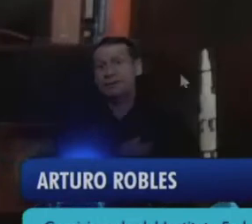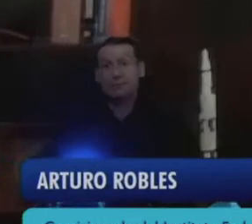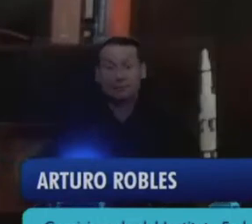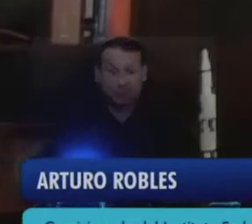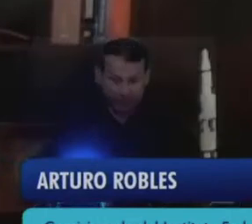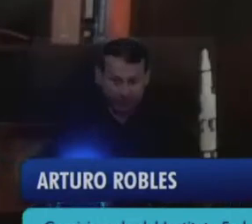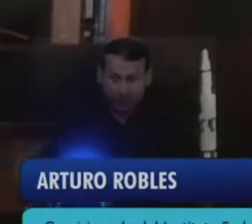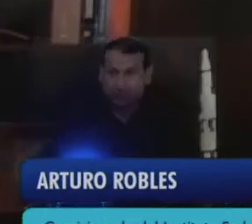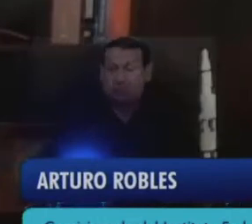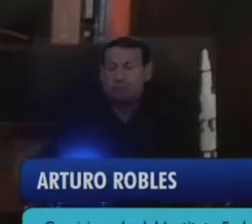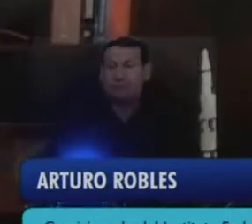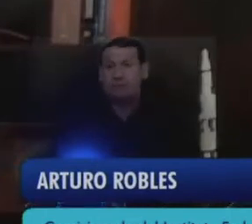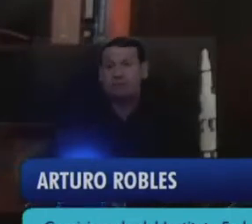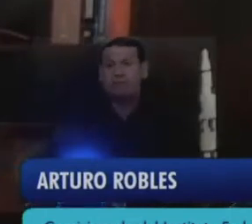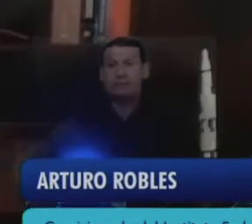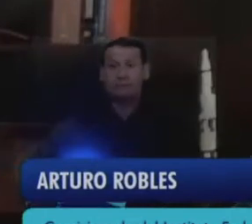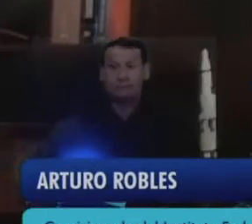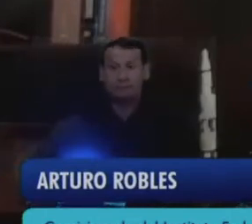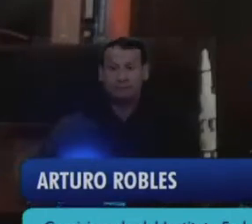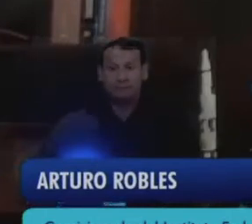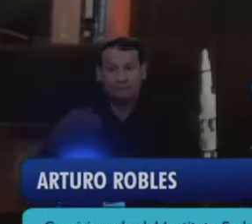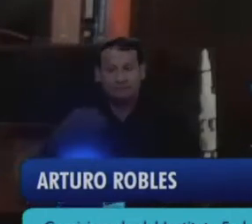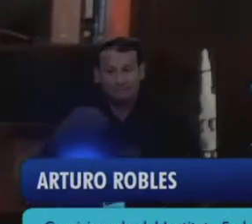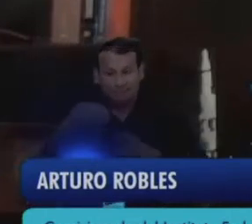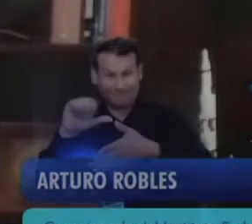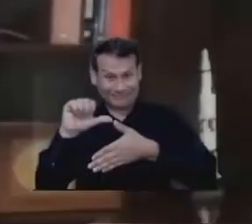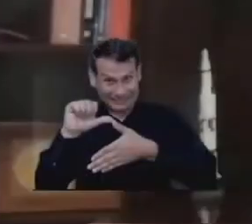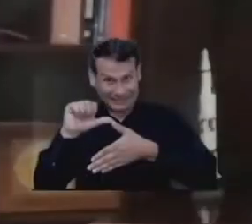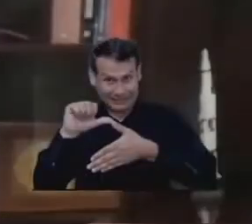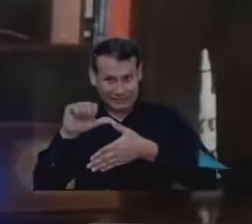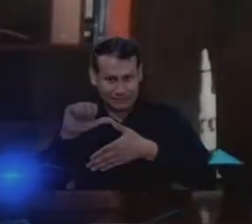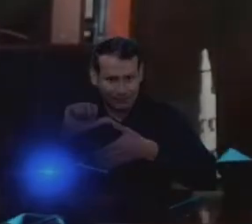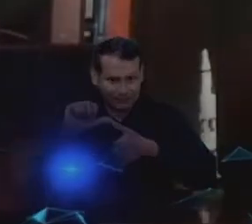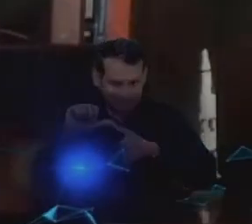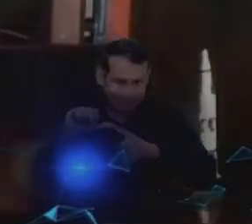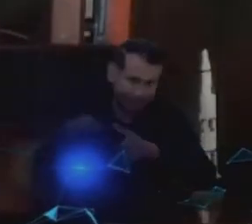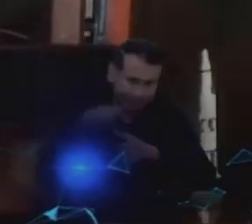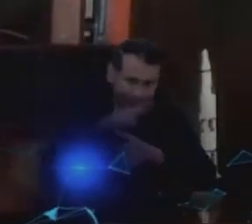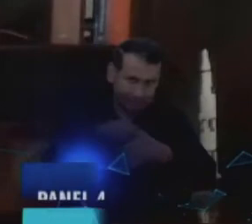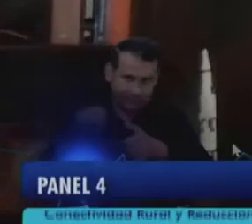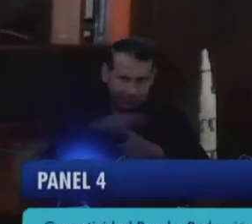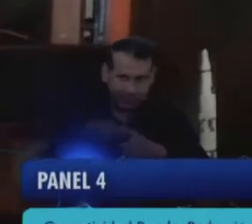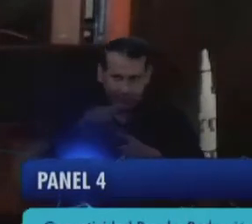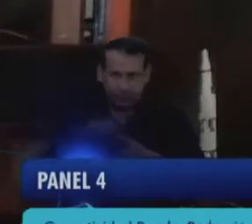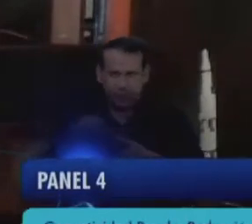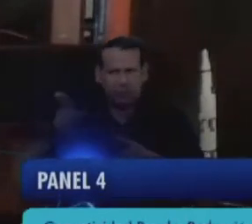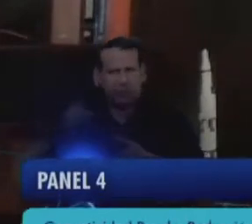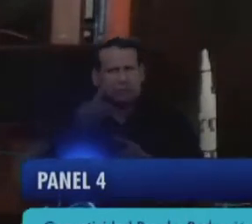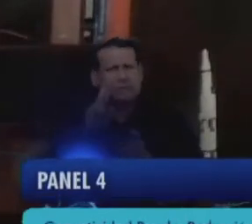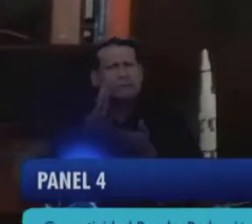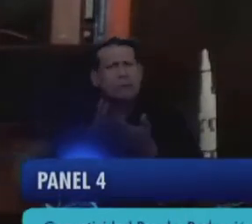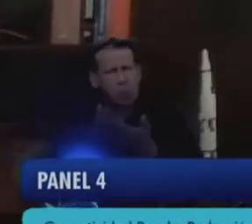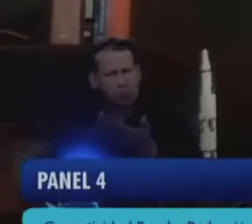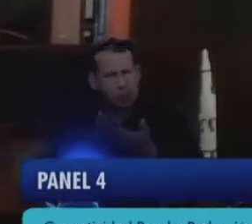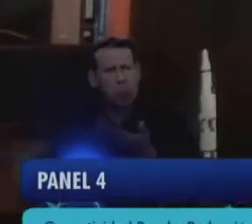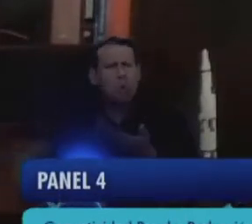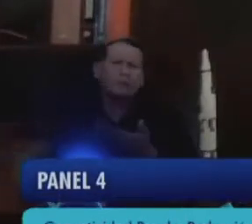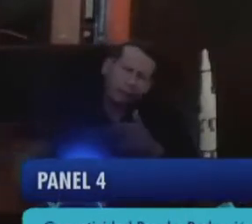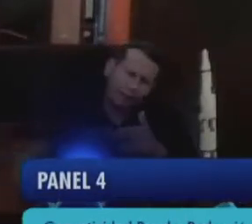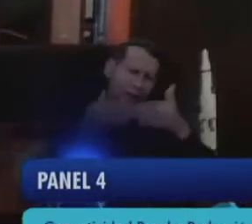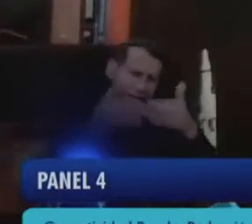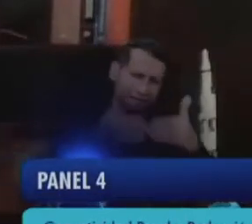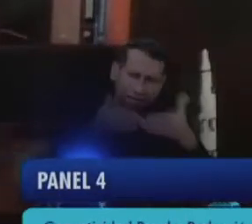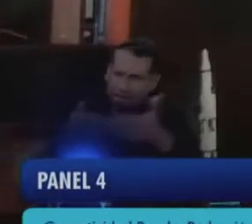y Caribe de la Internet Society, a Christian O'Flaherty, que conoce además todos estos limitantes que hay para